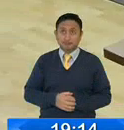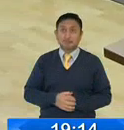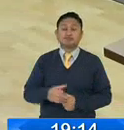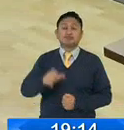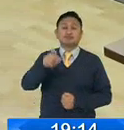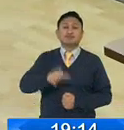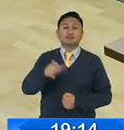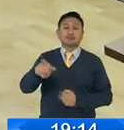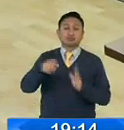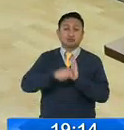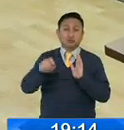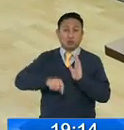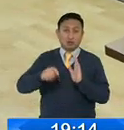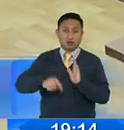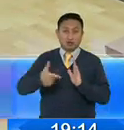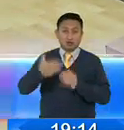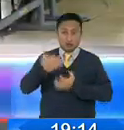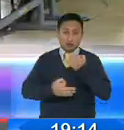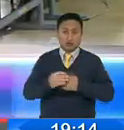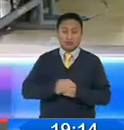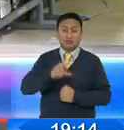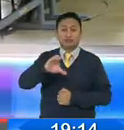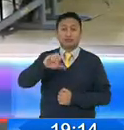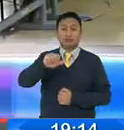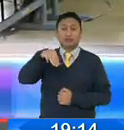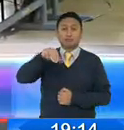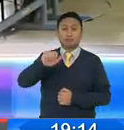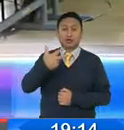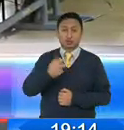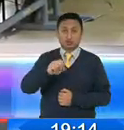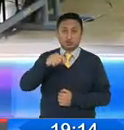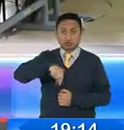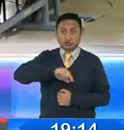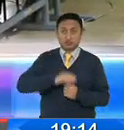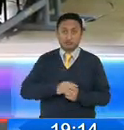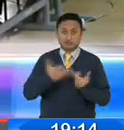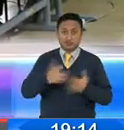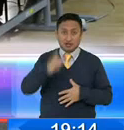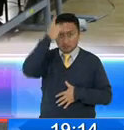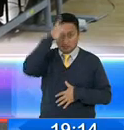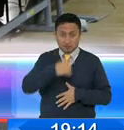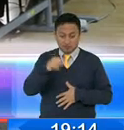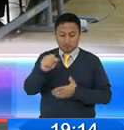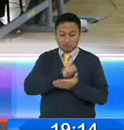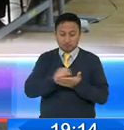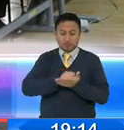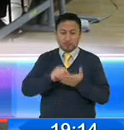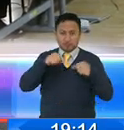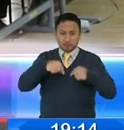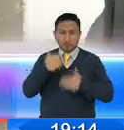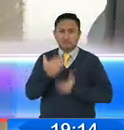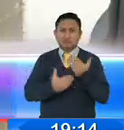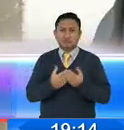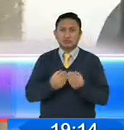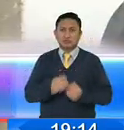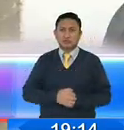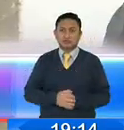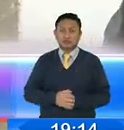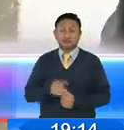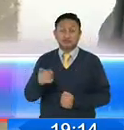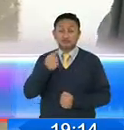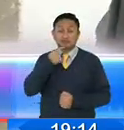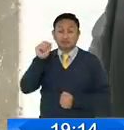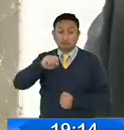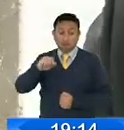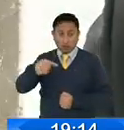procesados está a la espera que la jueza Camacho dicte motivadamente su resolución para ver qué camino seguir. Porque si ella ya no es